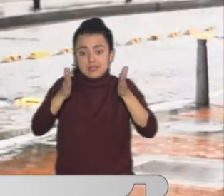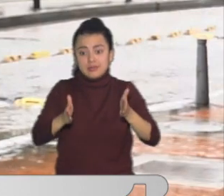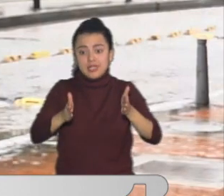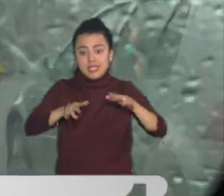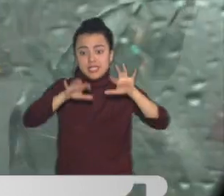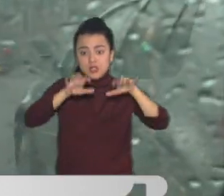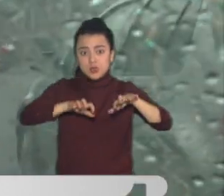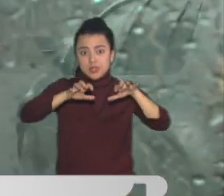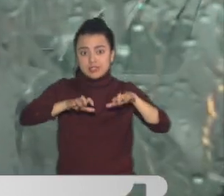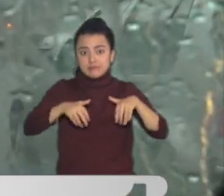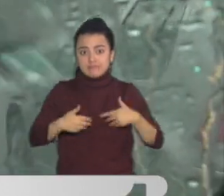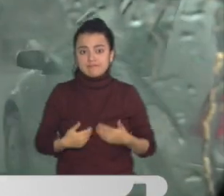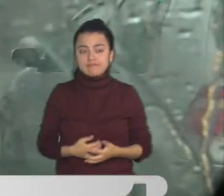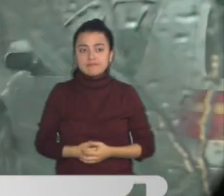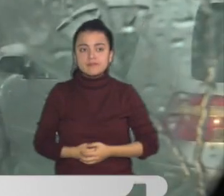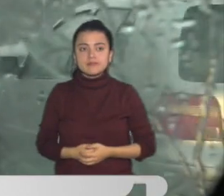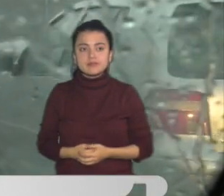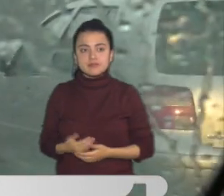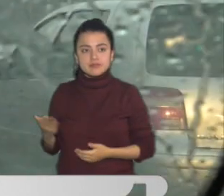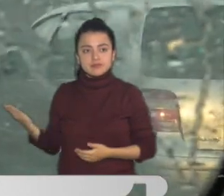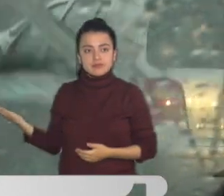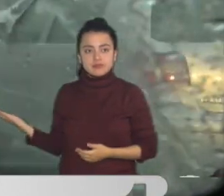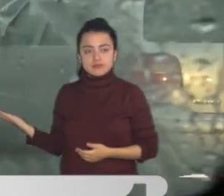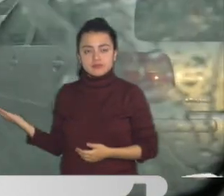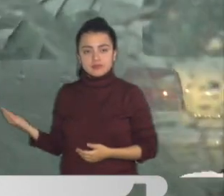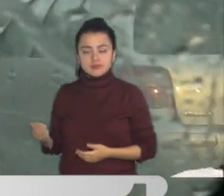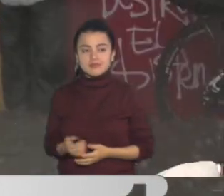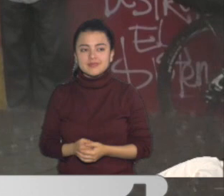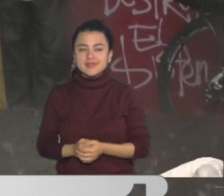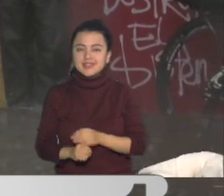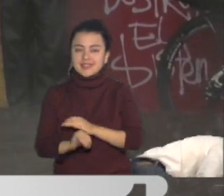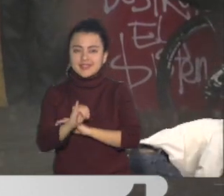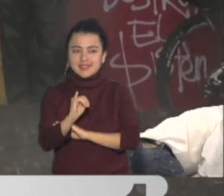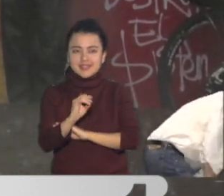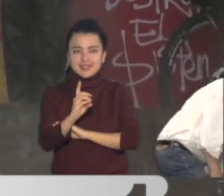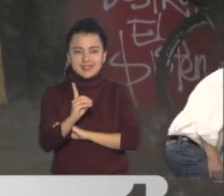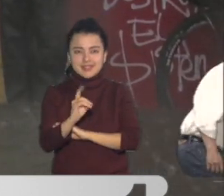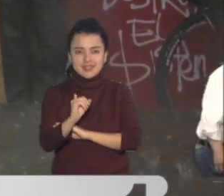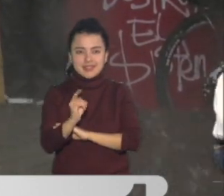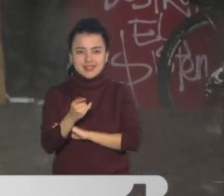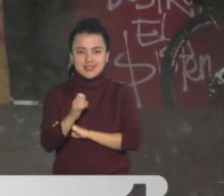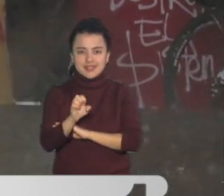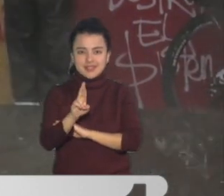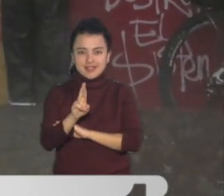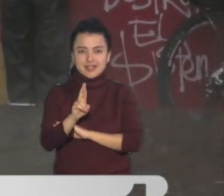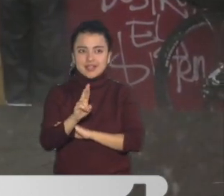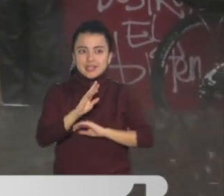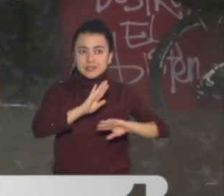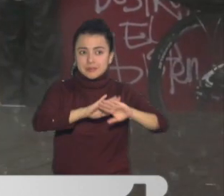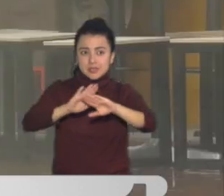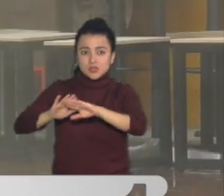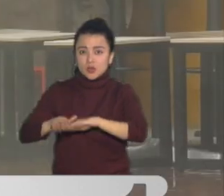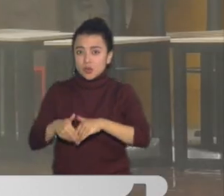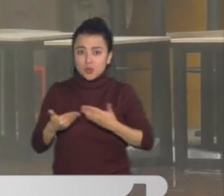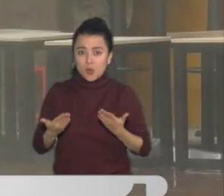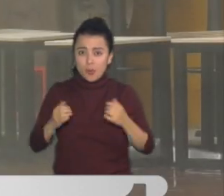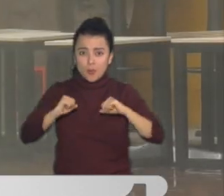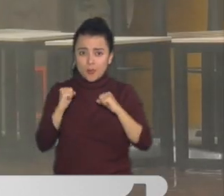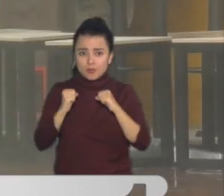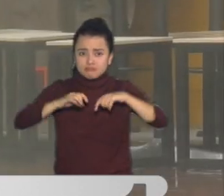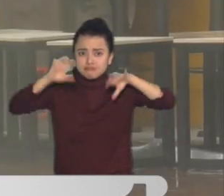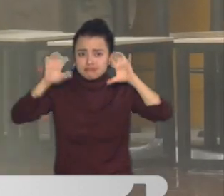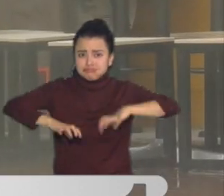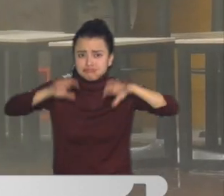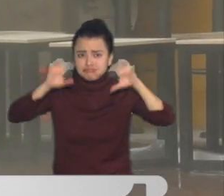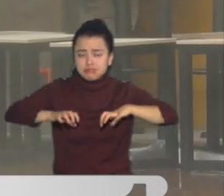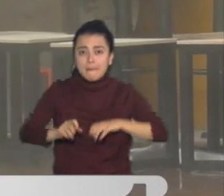lluvias. En el más reciente balance del IDIGER por los 3 meses de fuertes lluvias que lleva la primera temporada invernal en la capital,